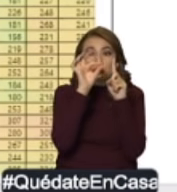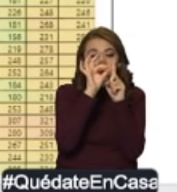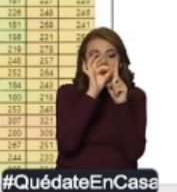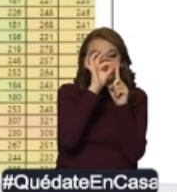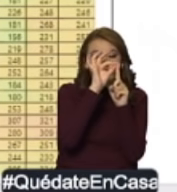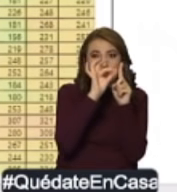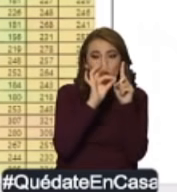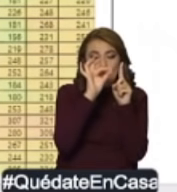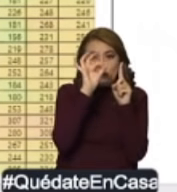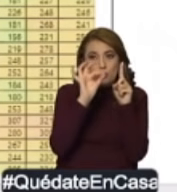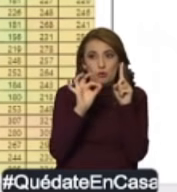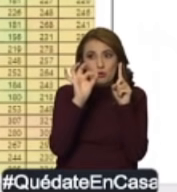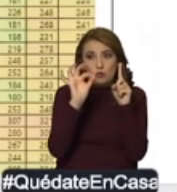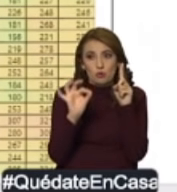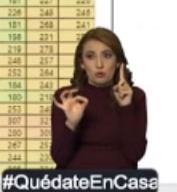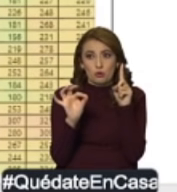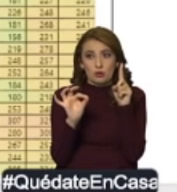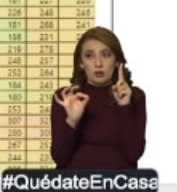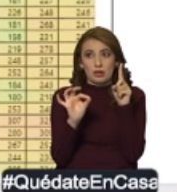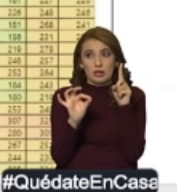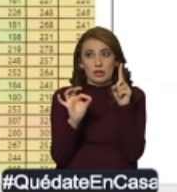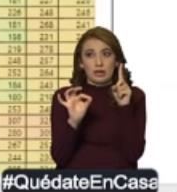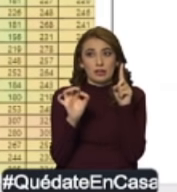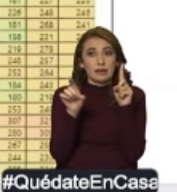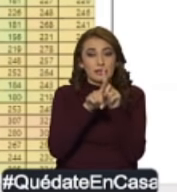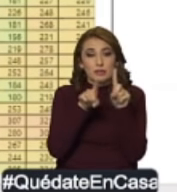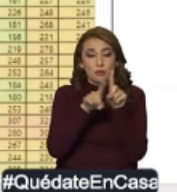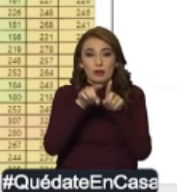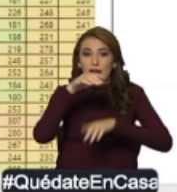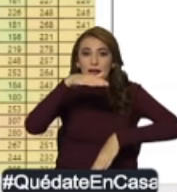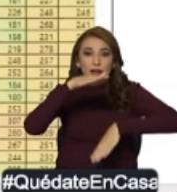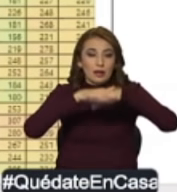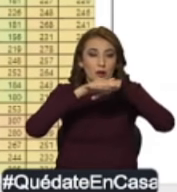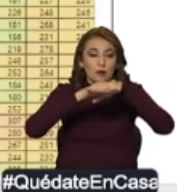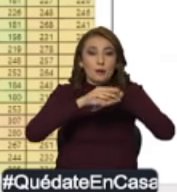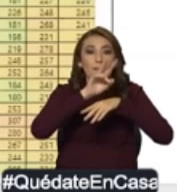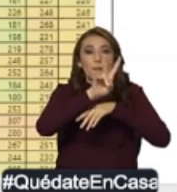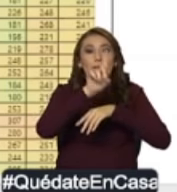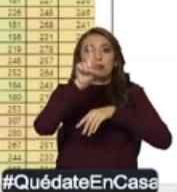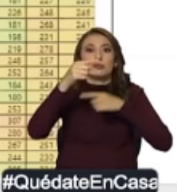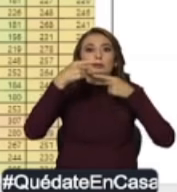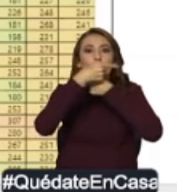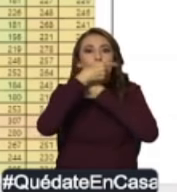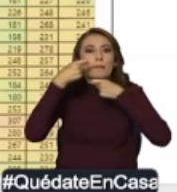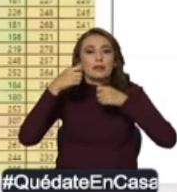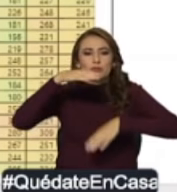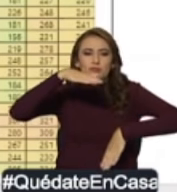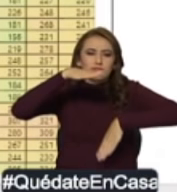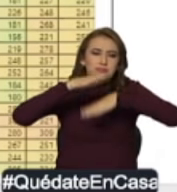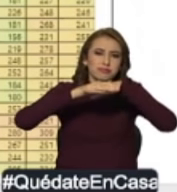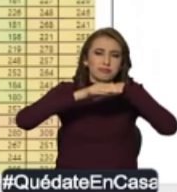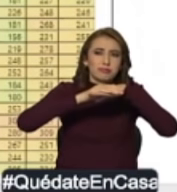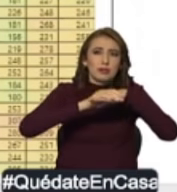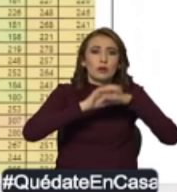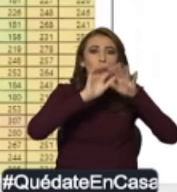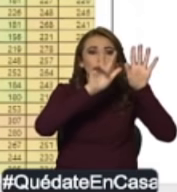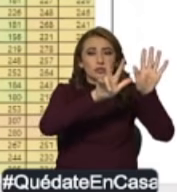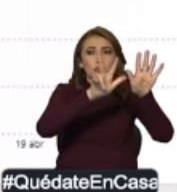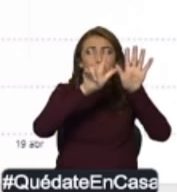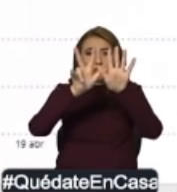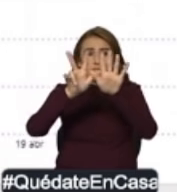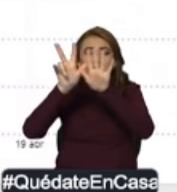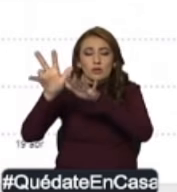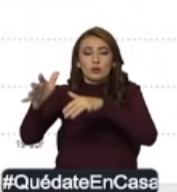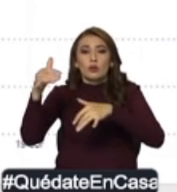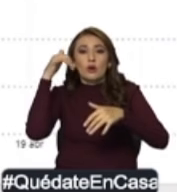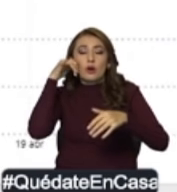tema ascendente y tuvimos el pico el 21 de marzo con 888 atenciones. Esto